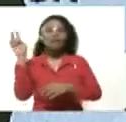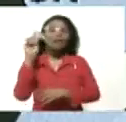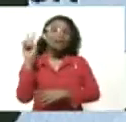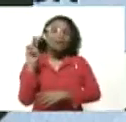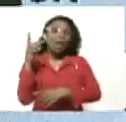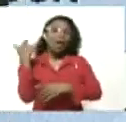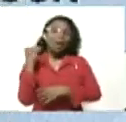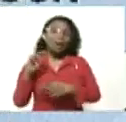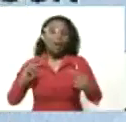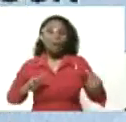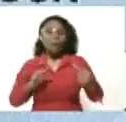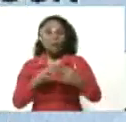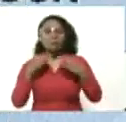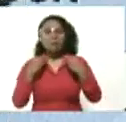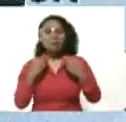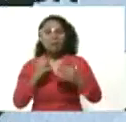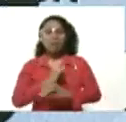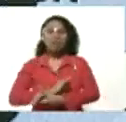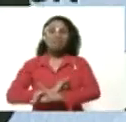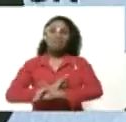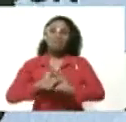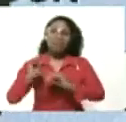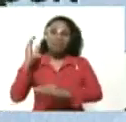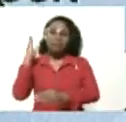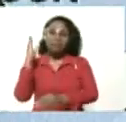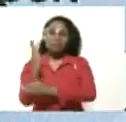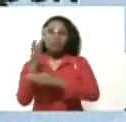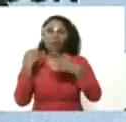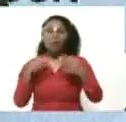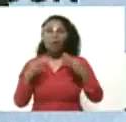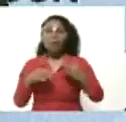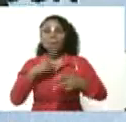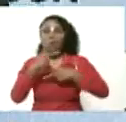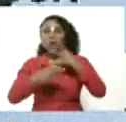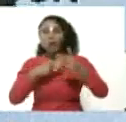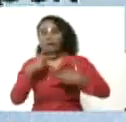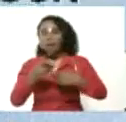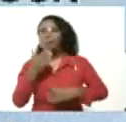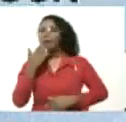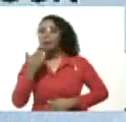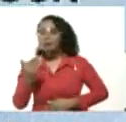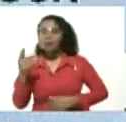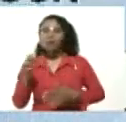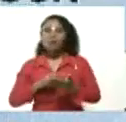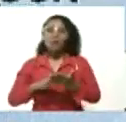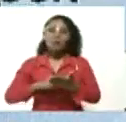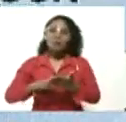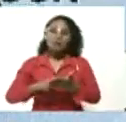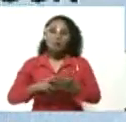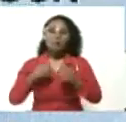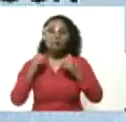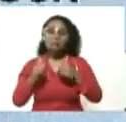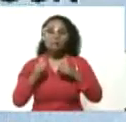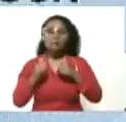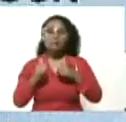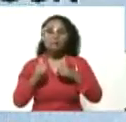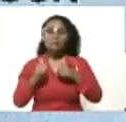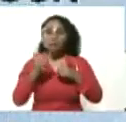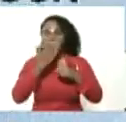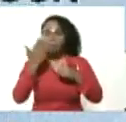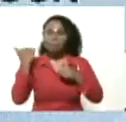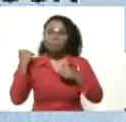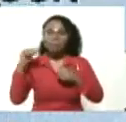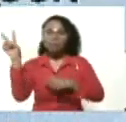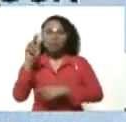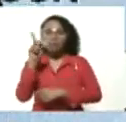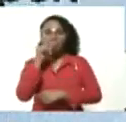encuentro para que el fin de las sanciones y la normalidad económica y política permitan recuperar el bienestar que no hace mucho tenían los venezolanos y